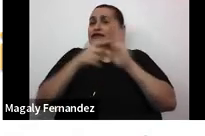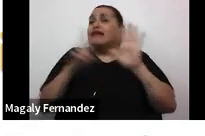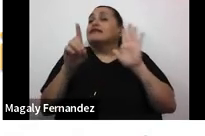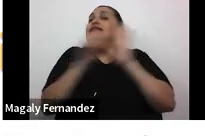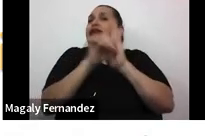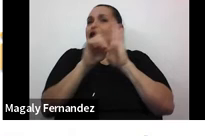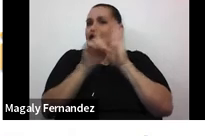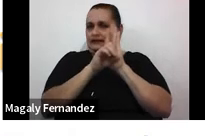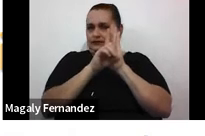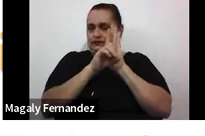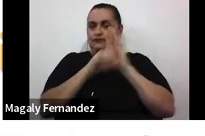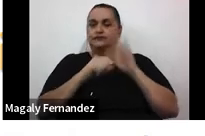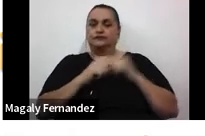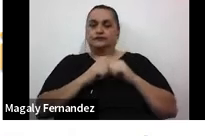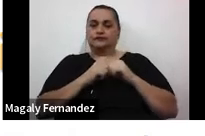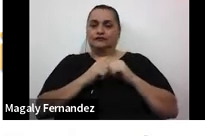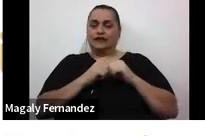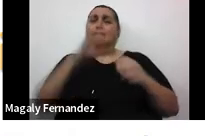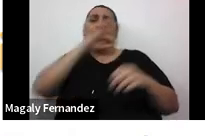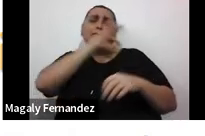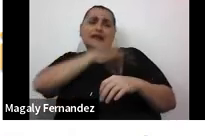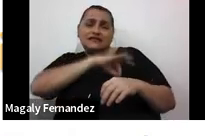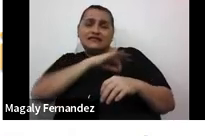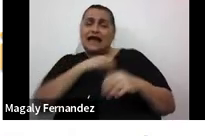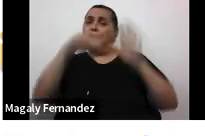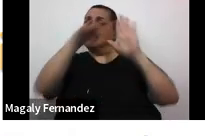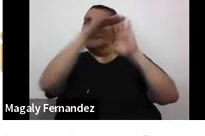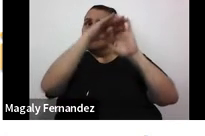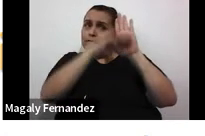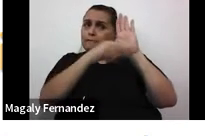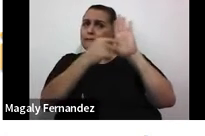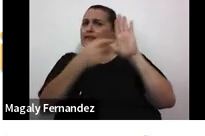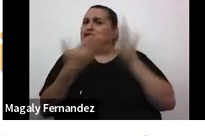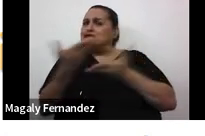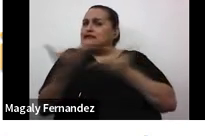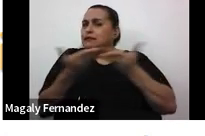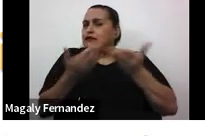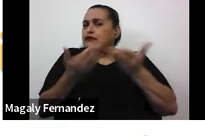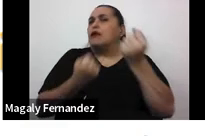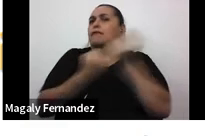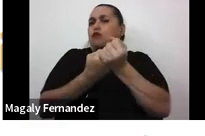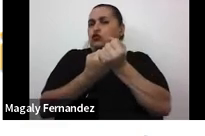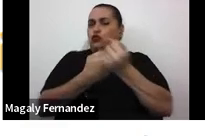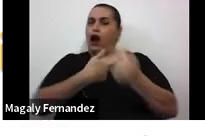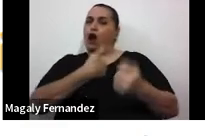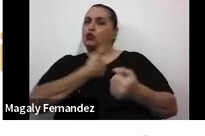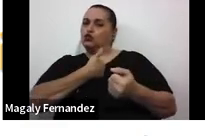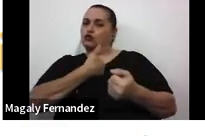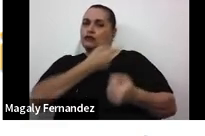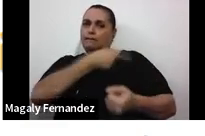y favorecer las medidas y los servicios de apoyo para la autonomía personal